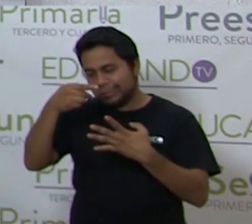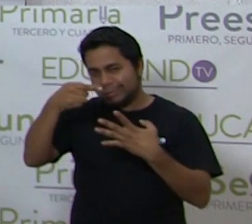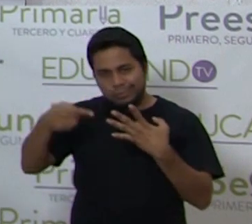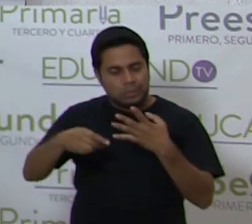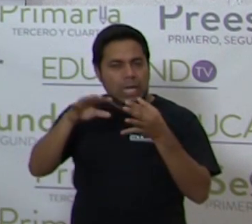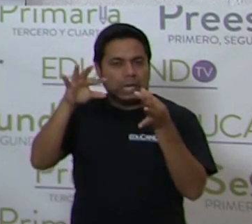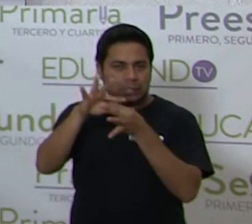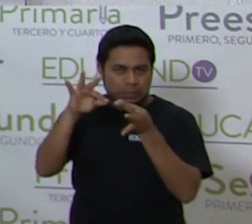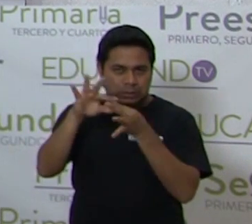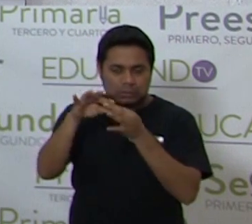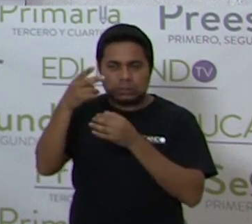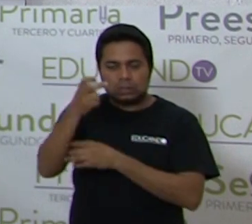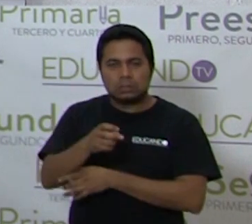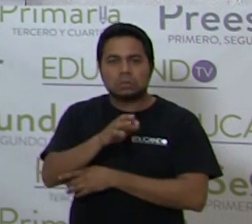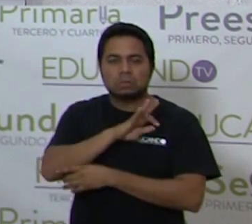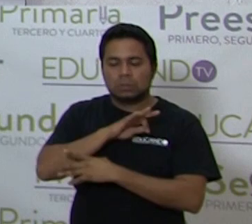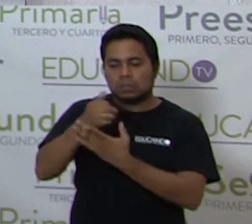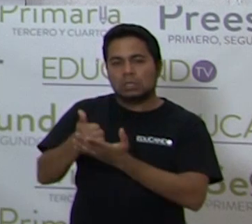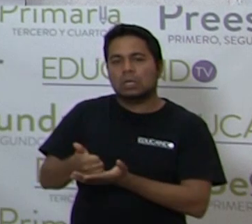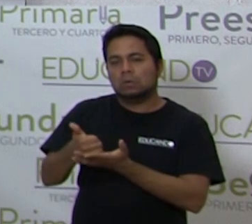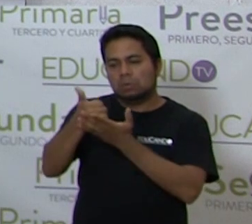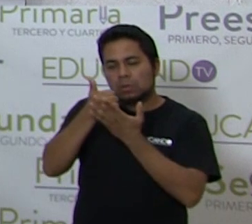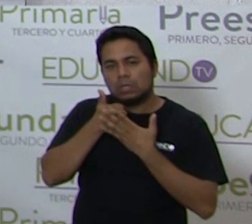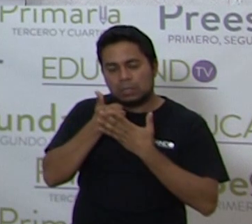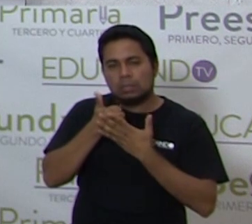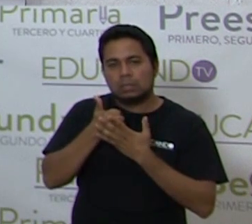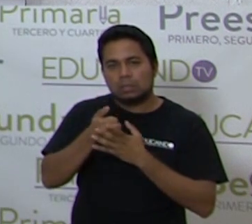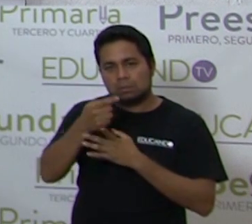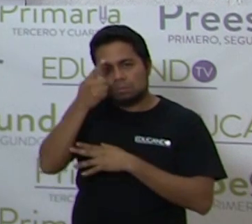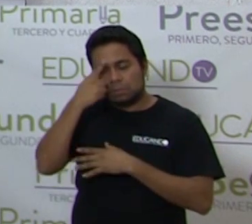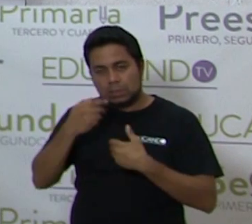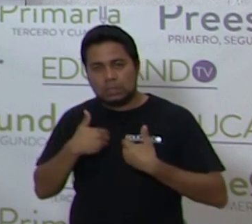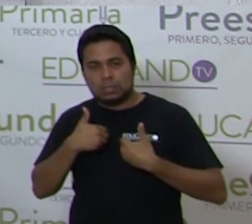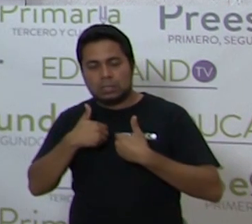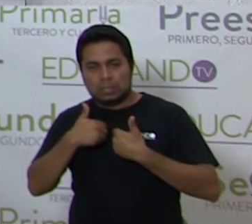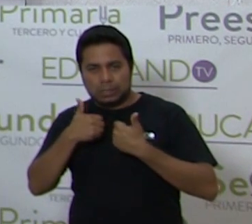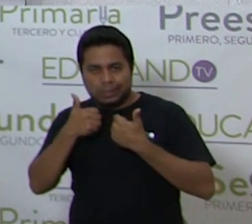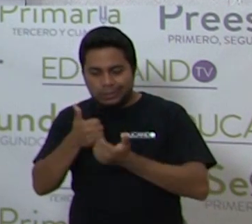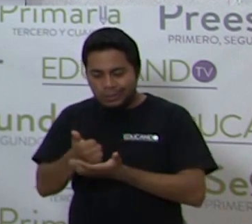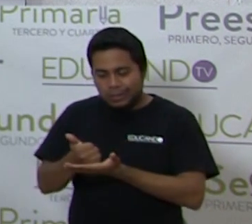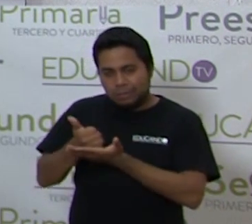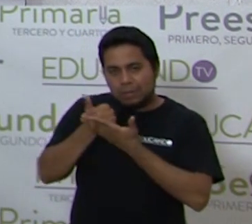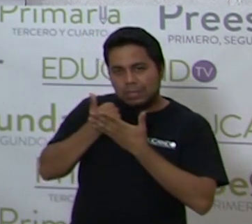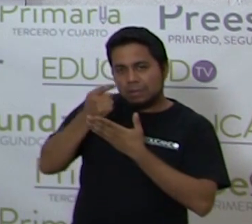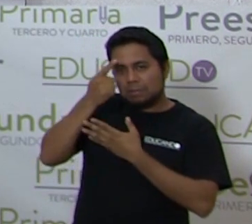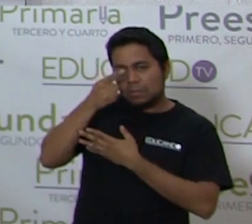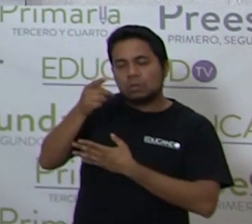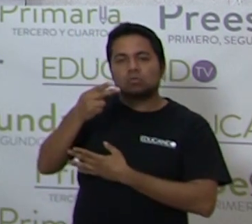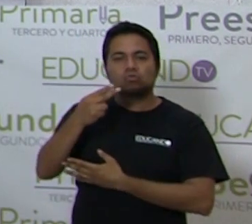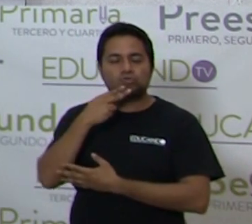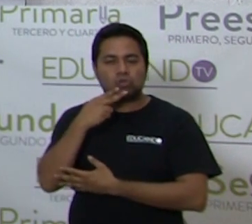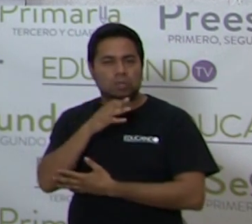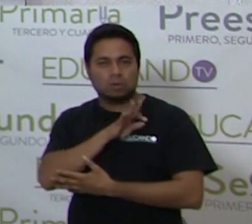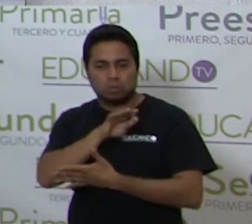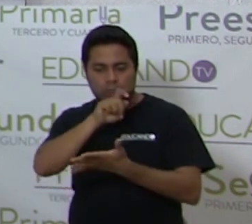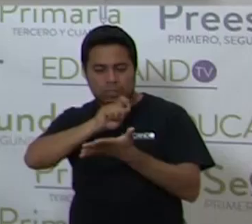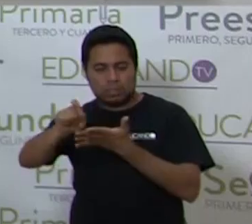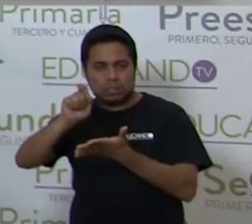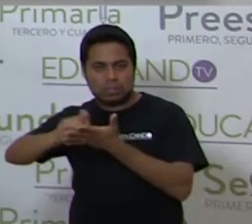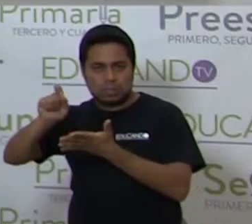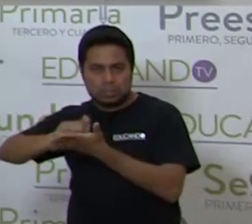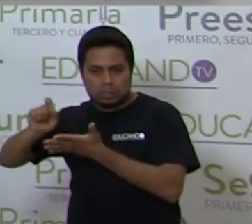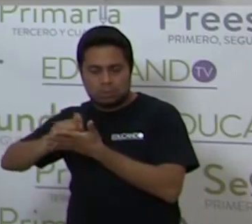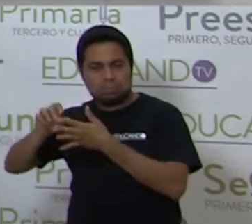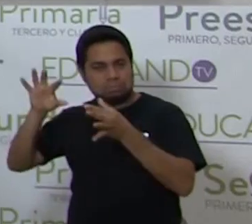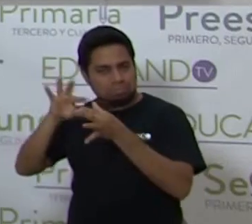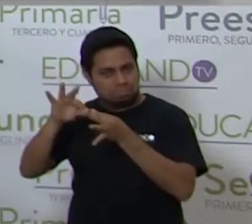instrucciones, las cuales van a permitirnos a nosotros emprender y apoyarnos para poder realizar dichas indicaciones